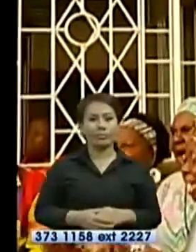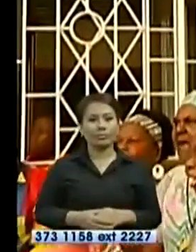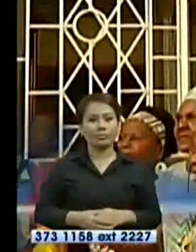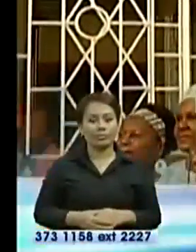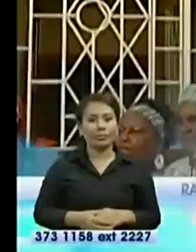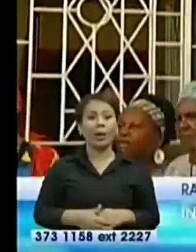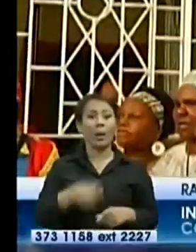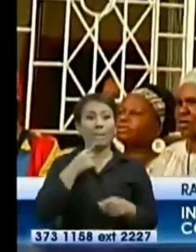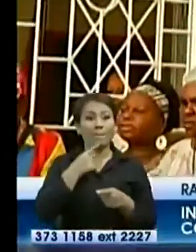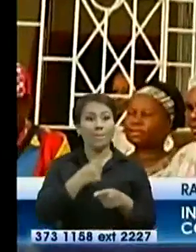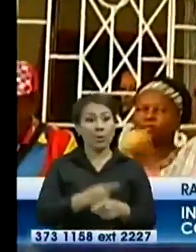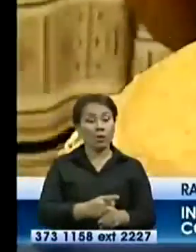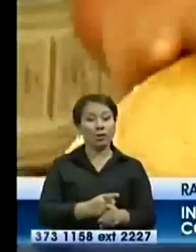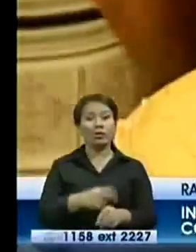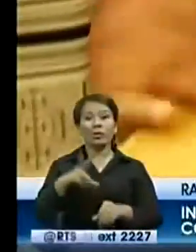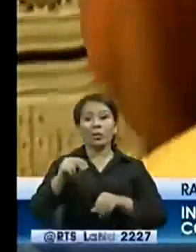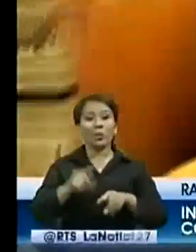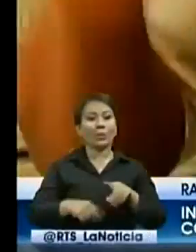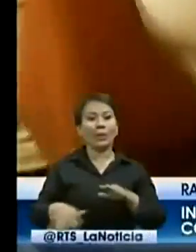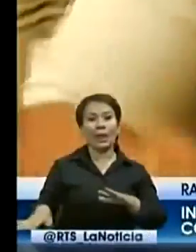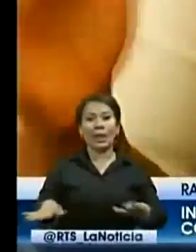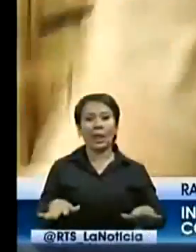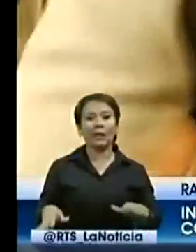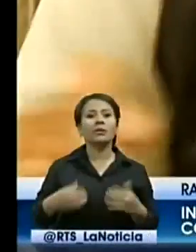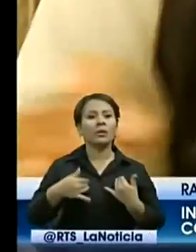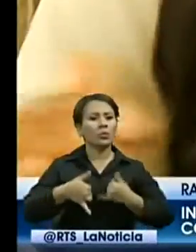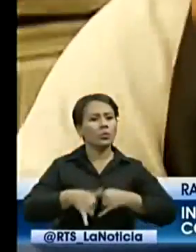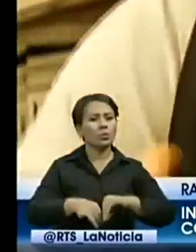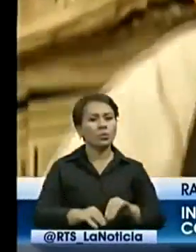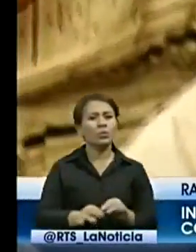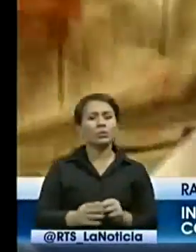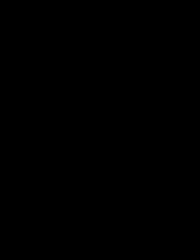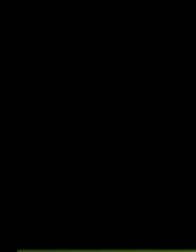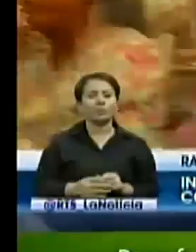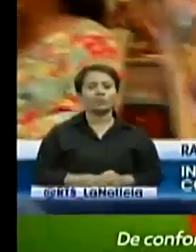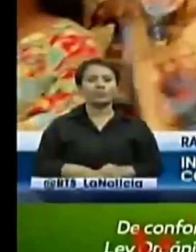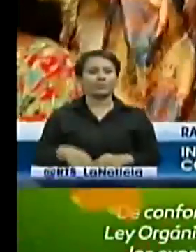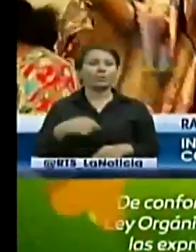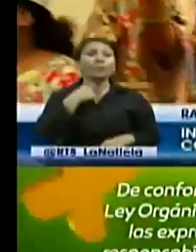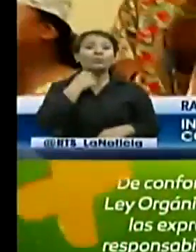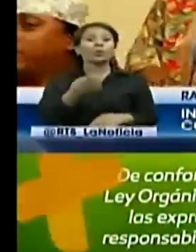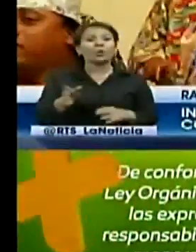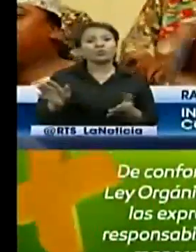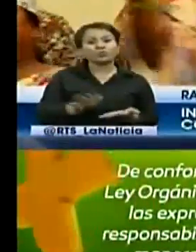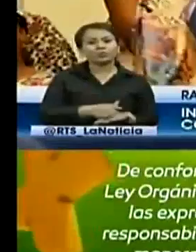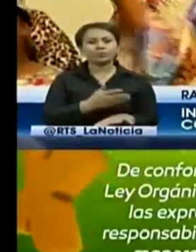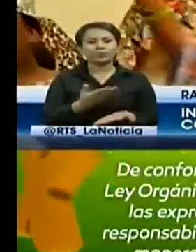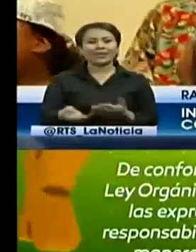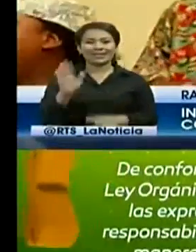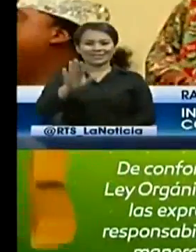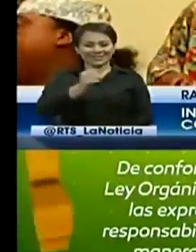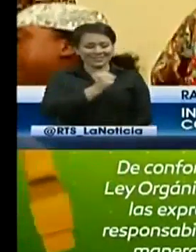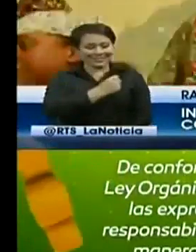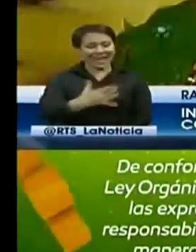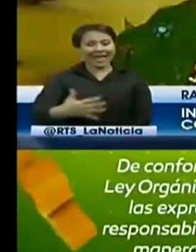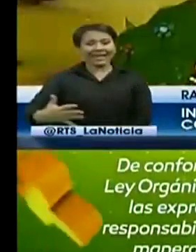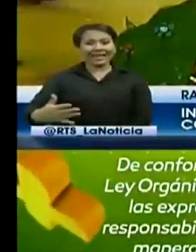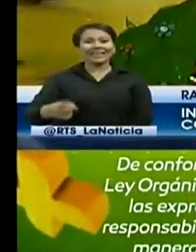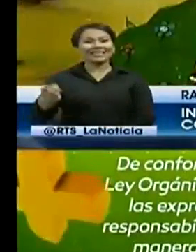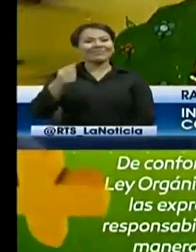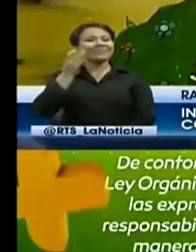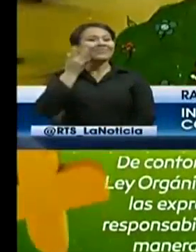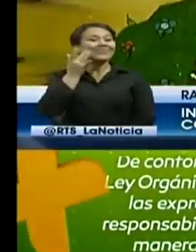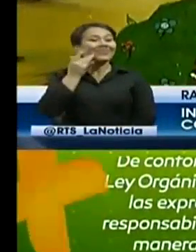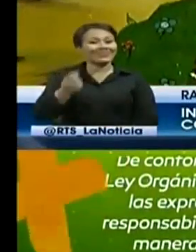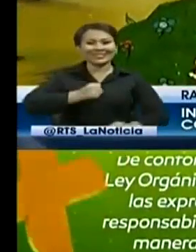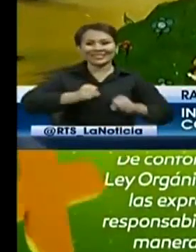Por eso no dejan de sacudir su sonido ancestral, la fiesta de su sangre en pie de lucha. No hay un solo